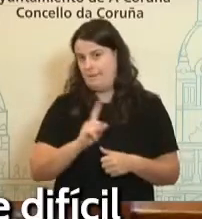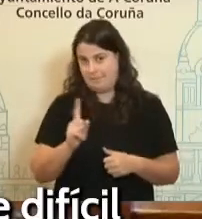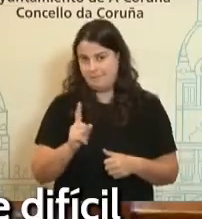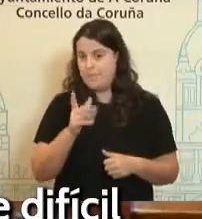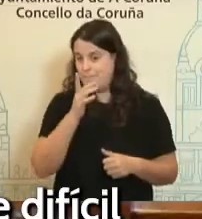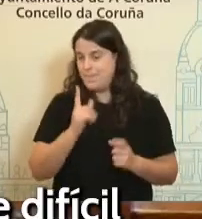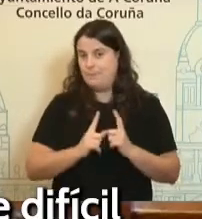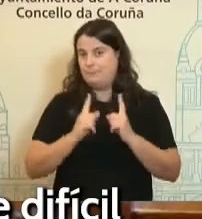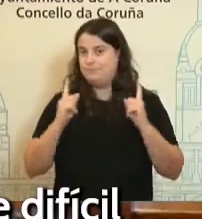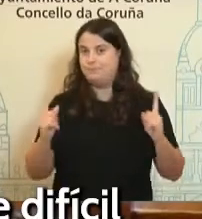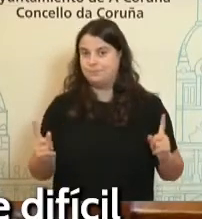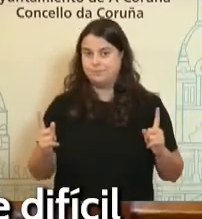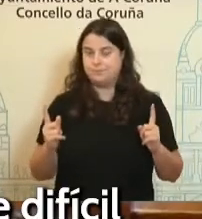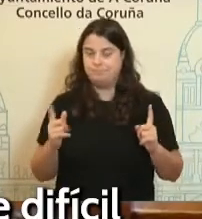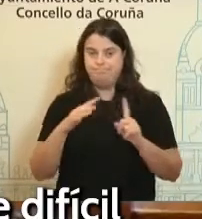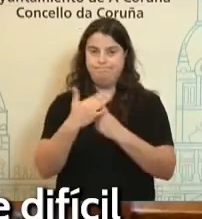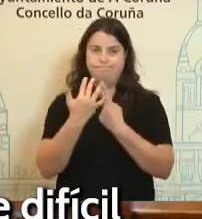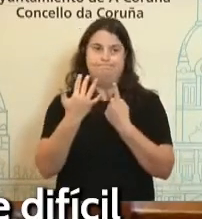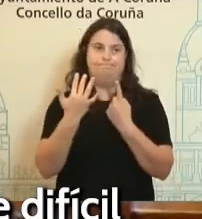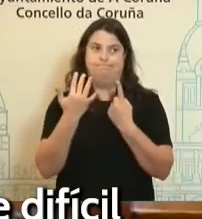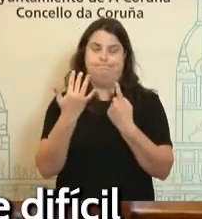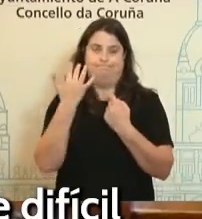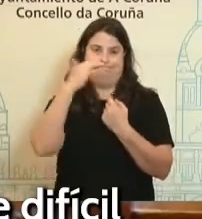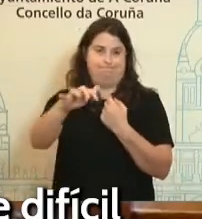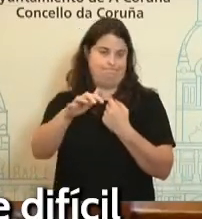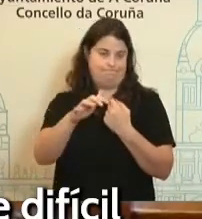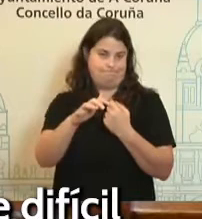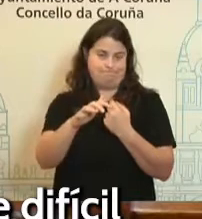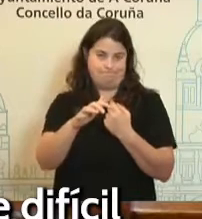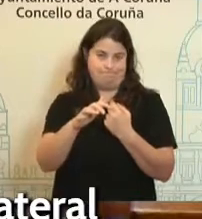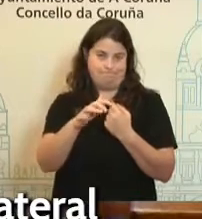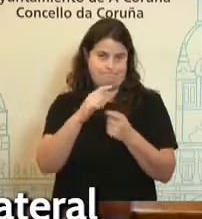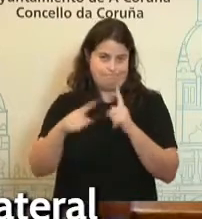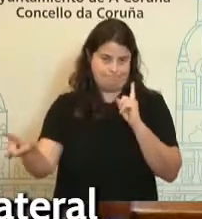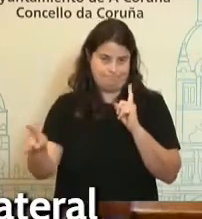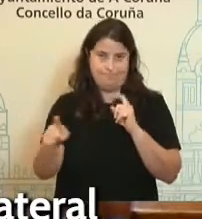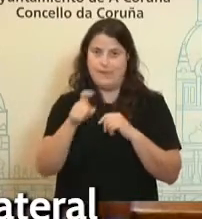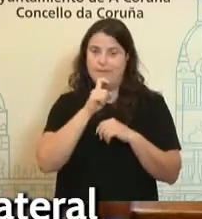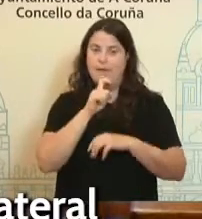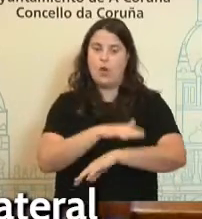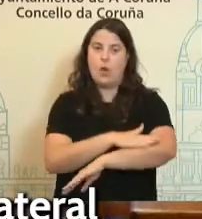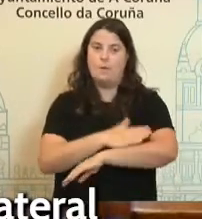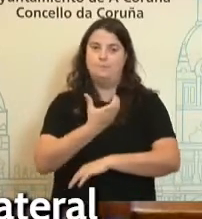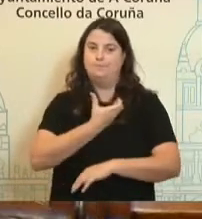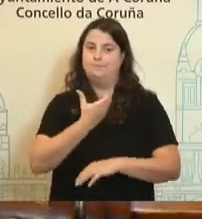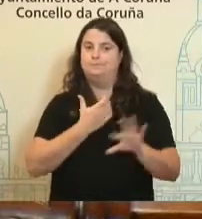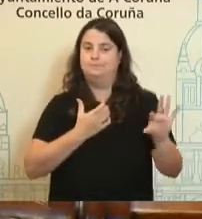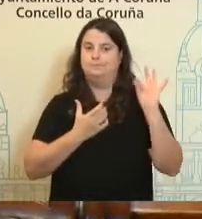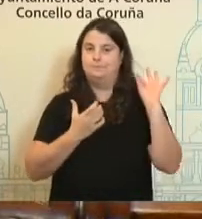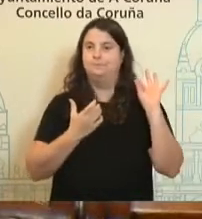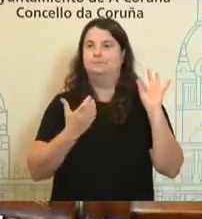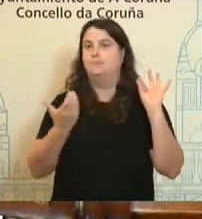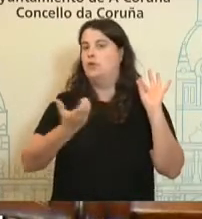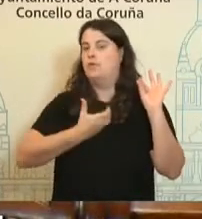Este ano, nun contexto extraordinariamente difícil, o Goberno municipal decidiu unilateralmente privar o